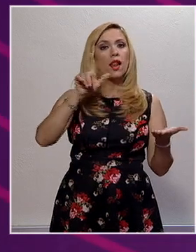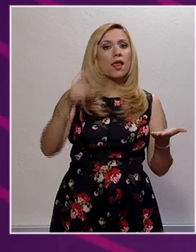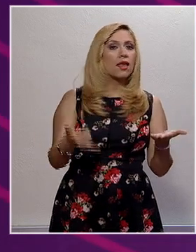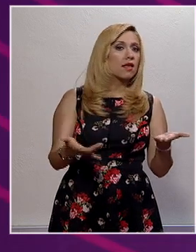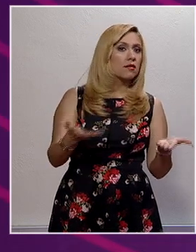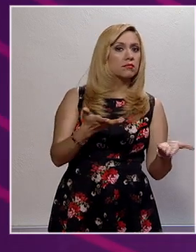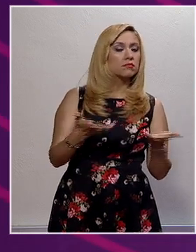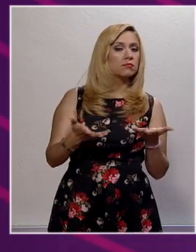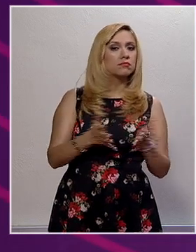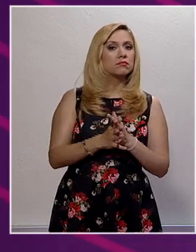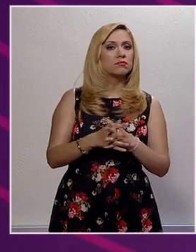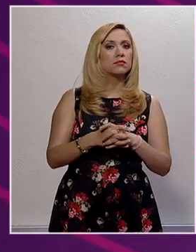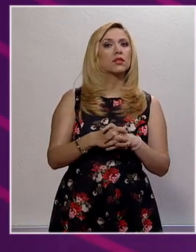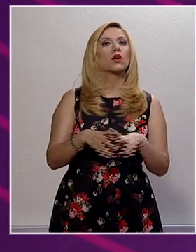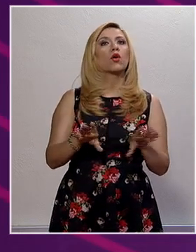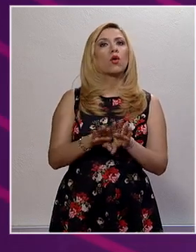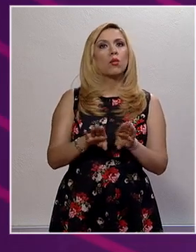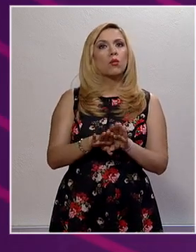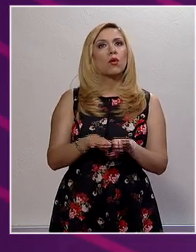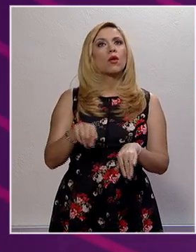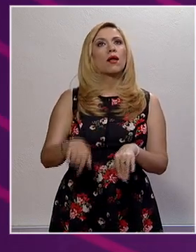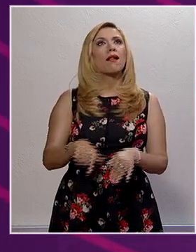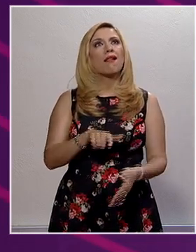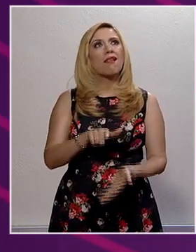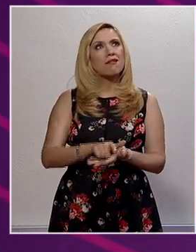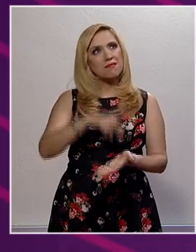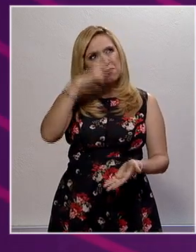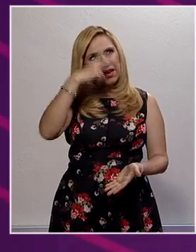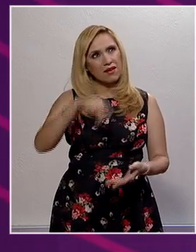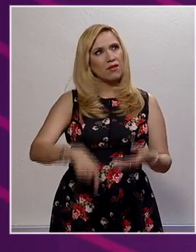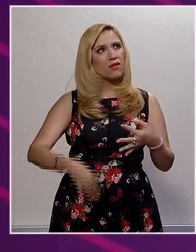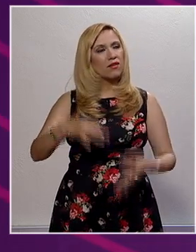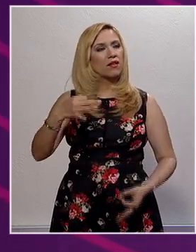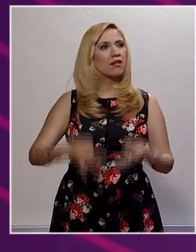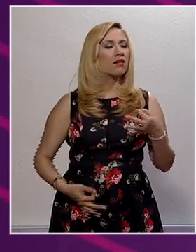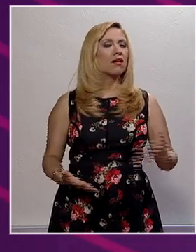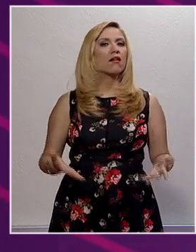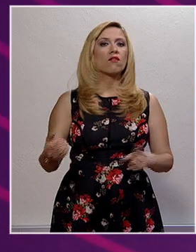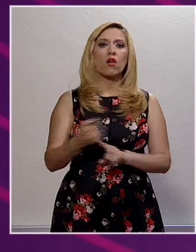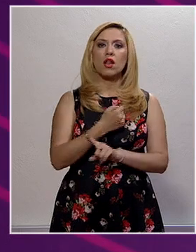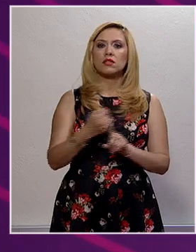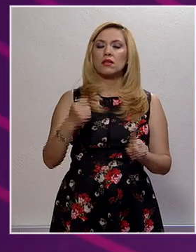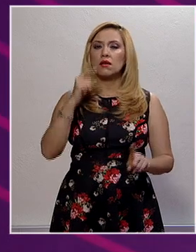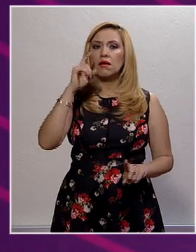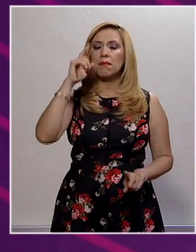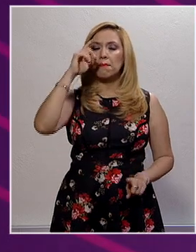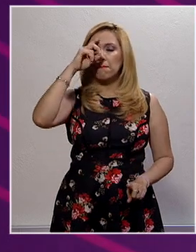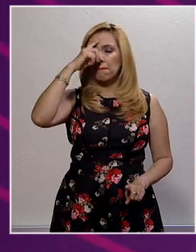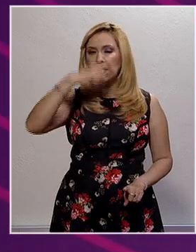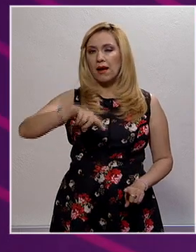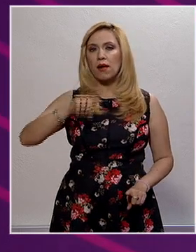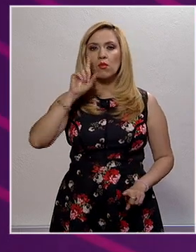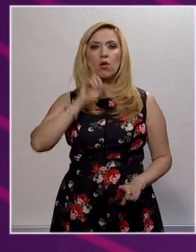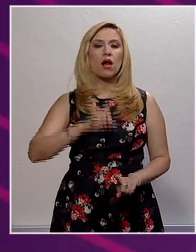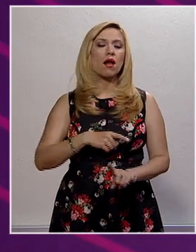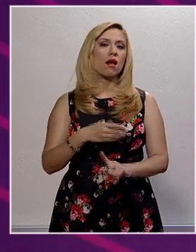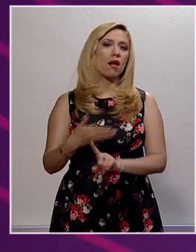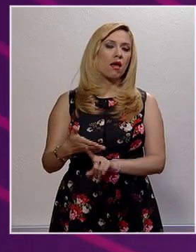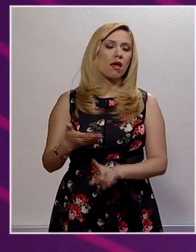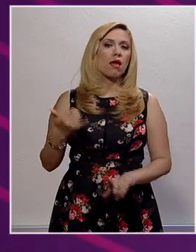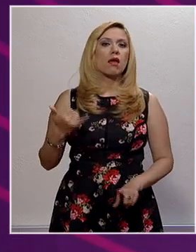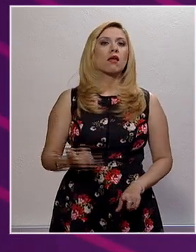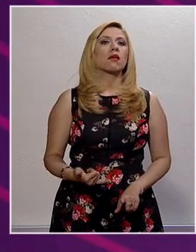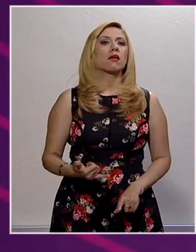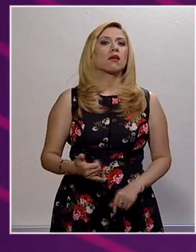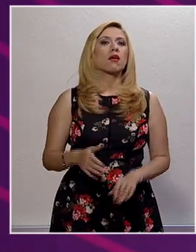delante para, como justicia mexicana sobre la violencia de género en general y en particular